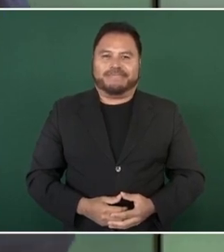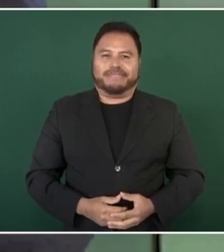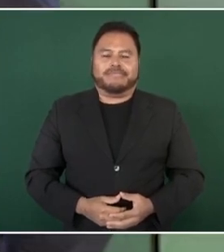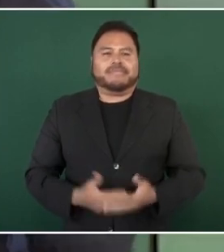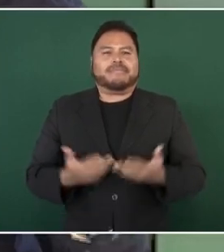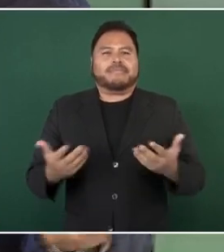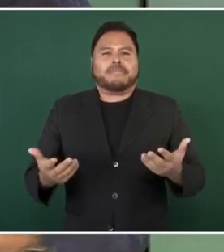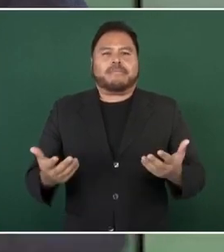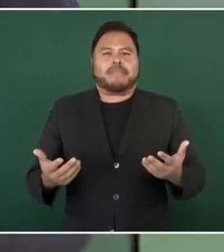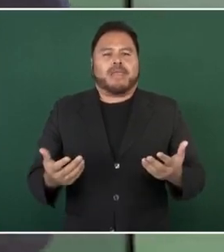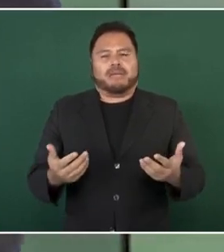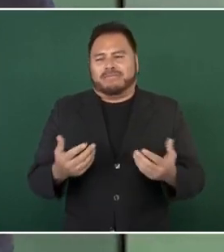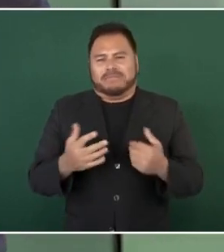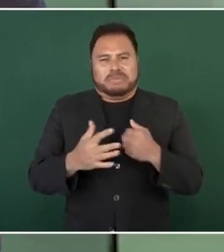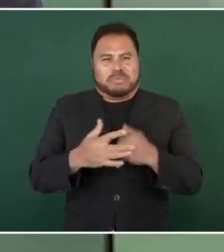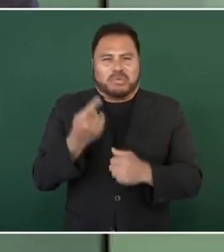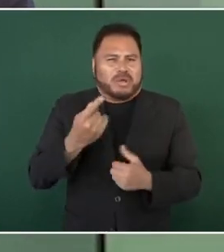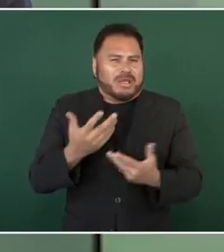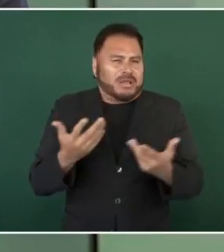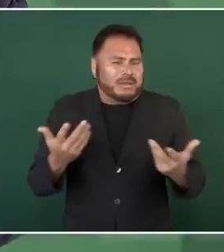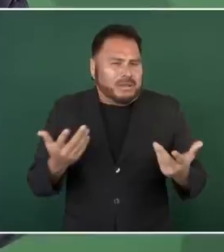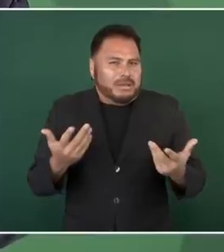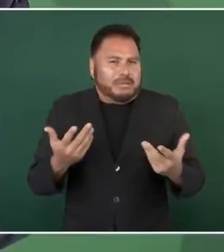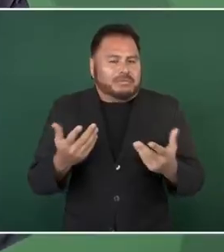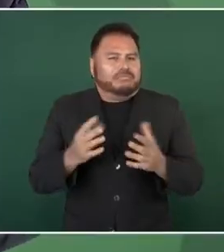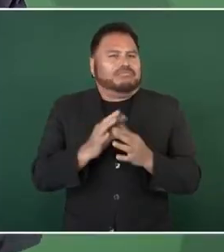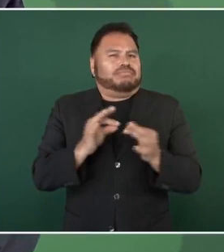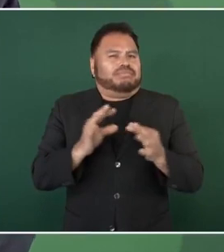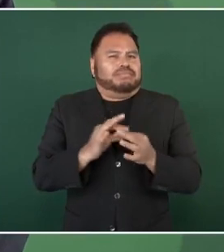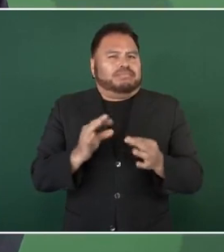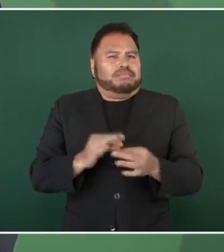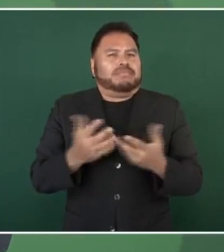Y la explicación tiene que ver